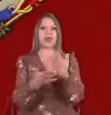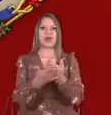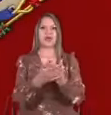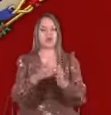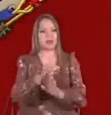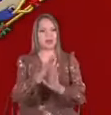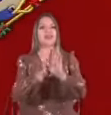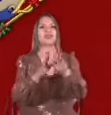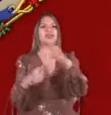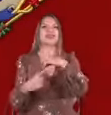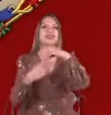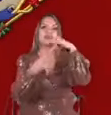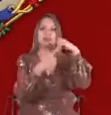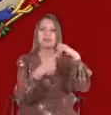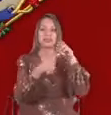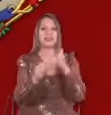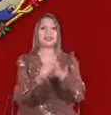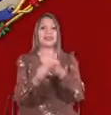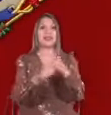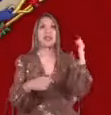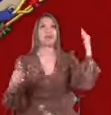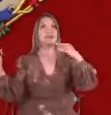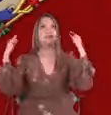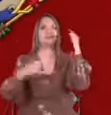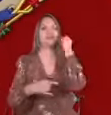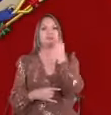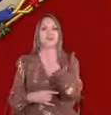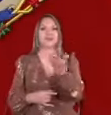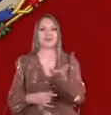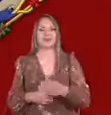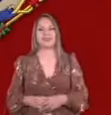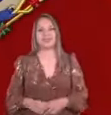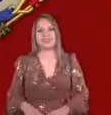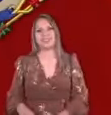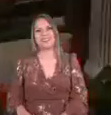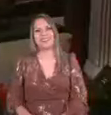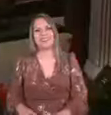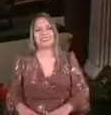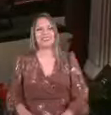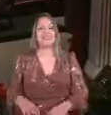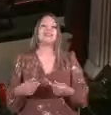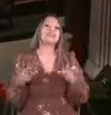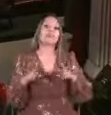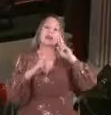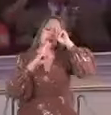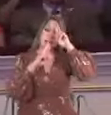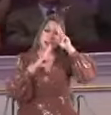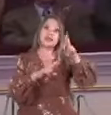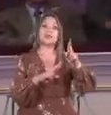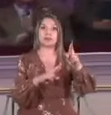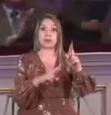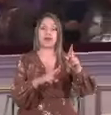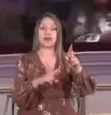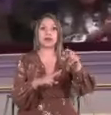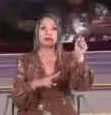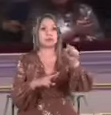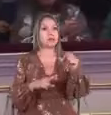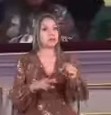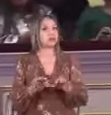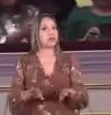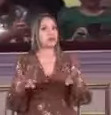desarrollo especial cercana al aeropuerto Mariscal Sucre. Vamos a respetar, y esta parte